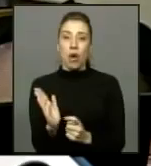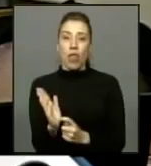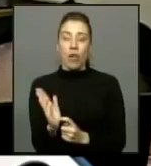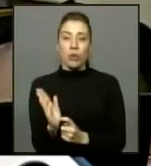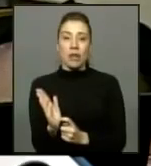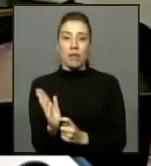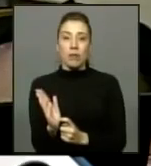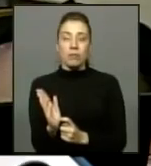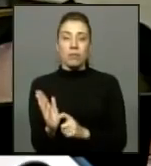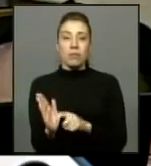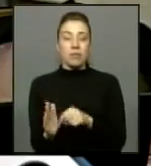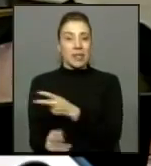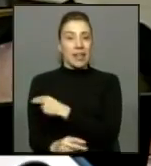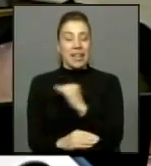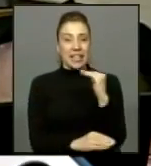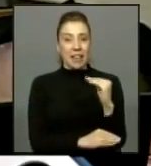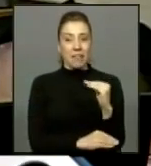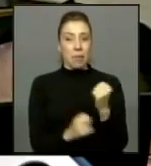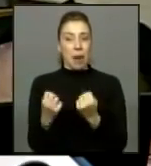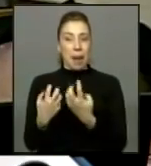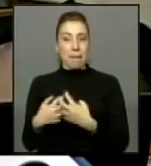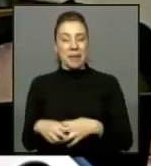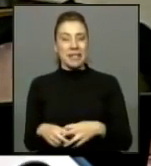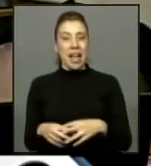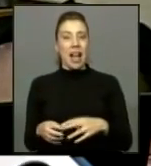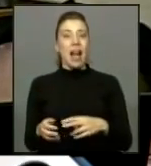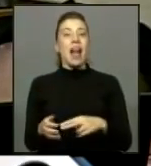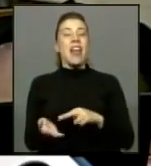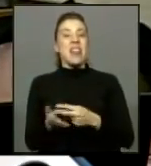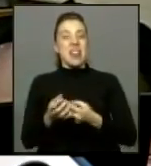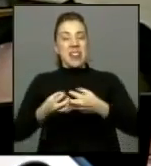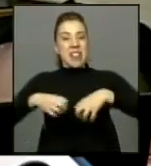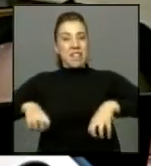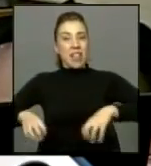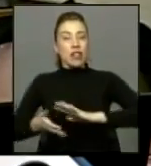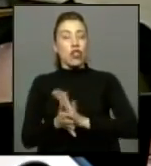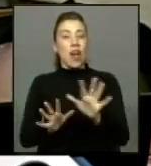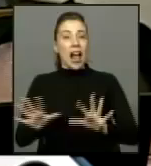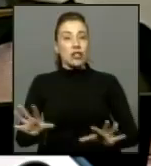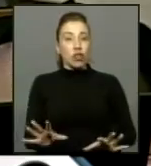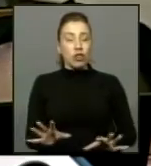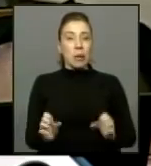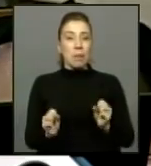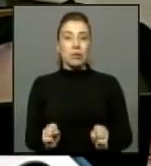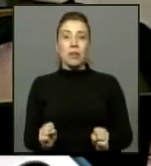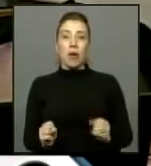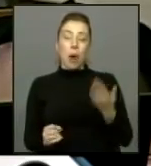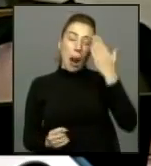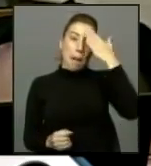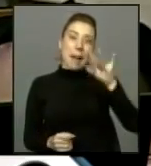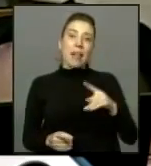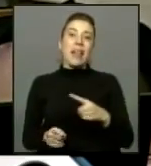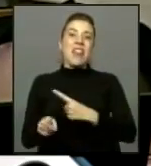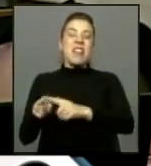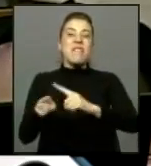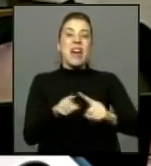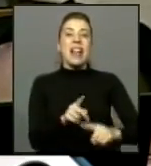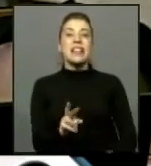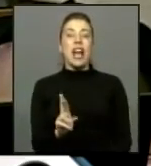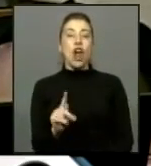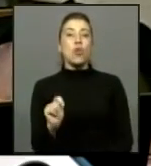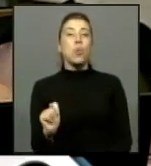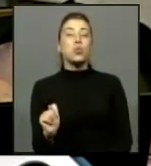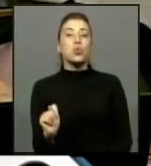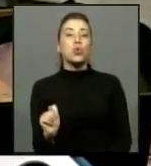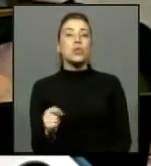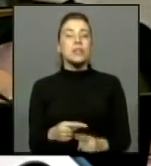empleador, en el marco de la empresa, dividida esta a su vez en todas las dimensiones posibles con la nefasta figura del multirut. Con